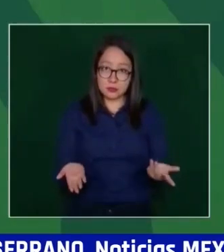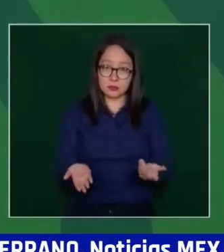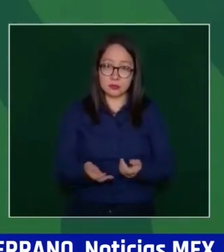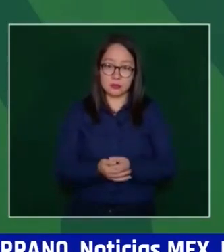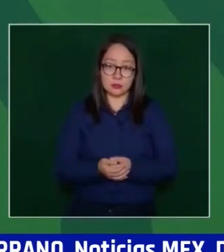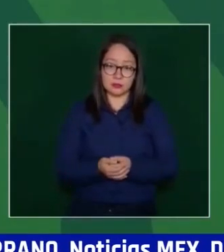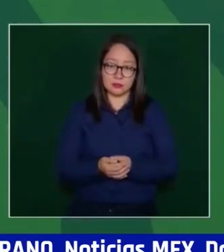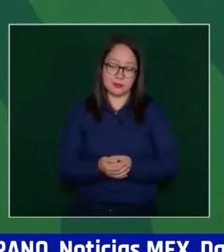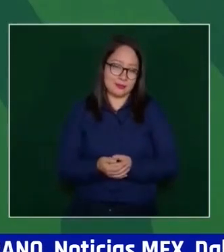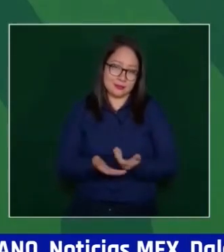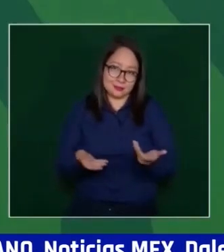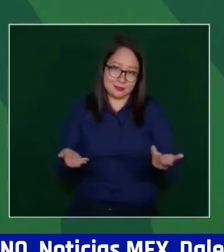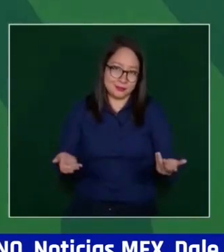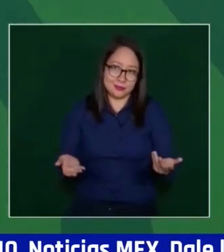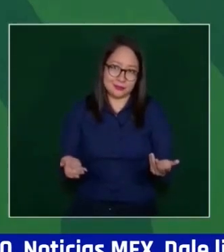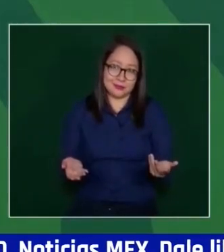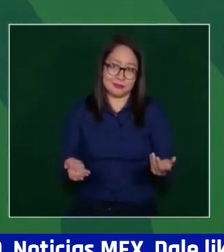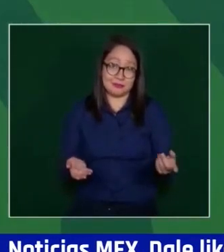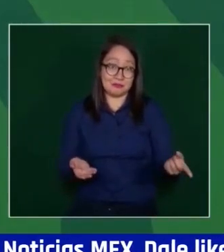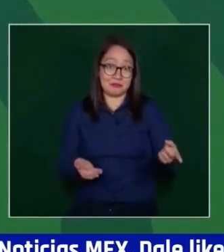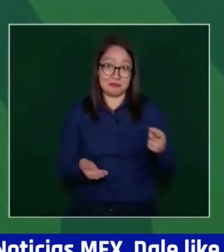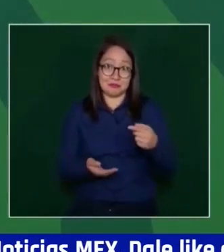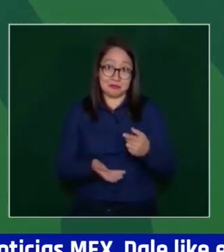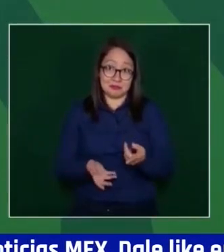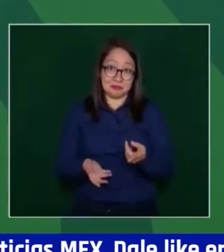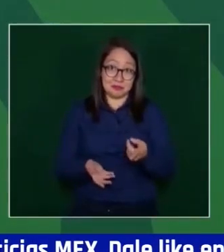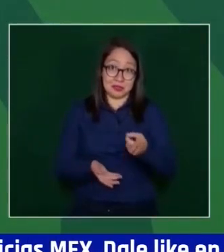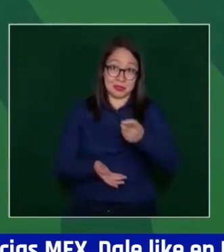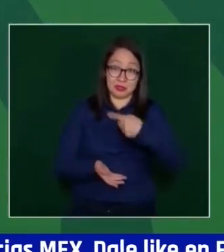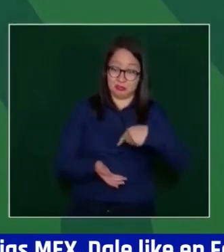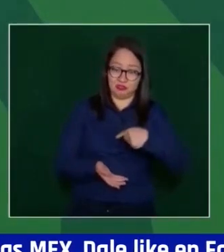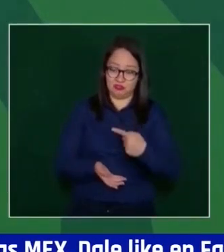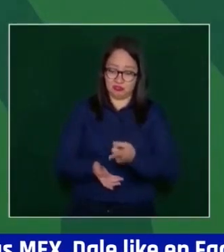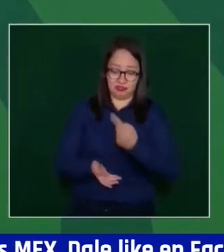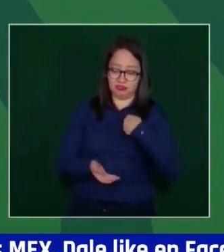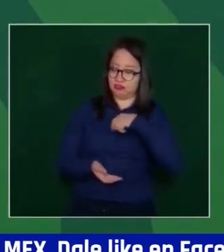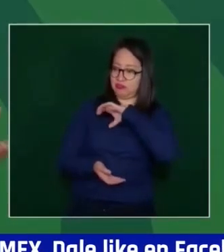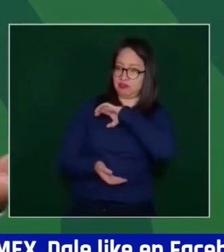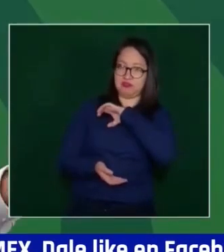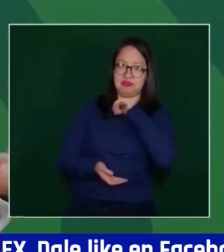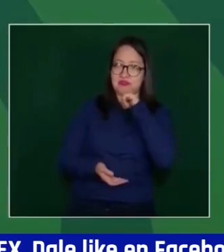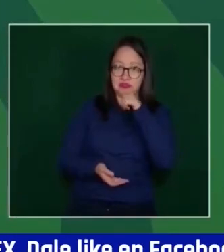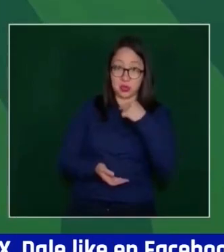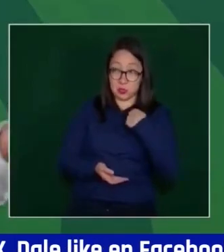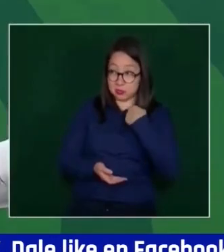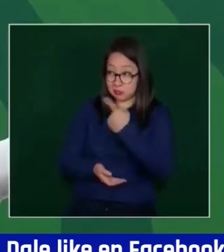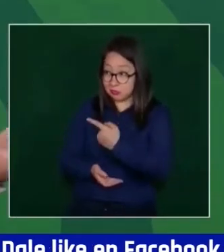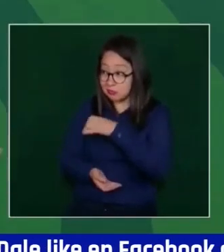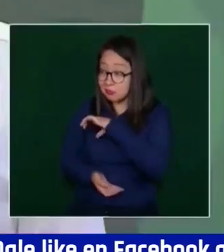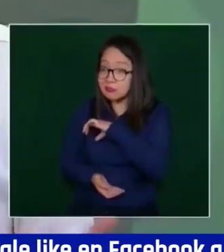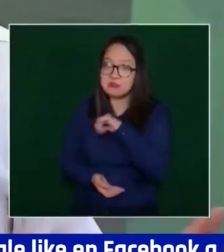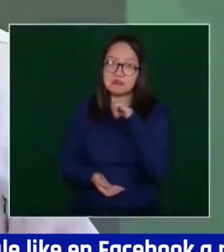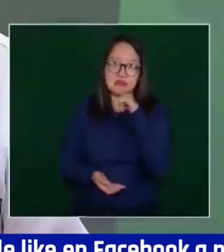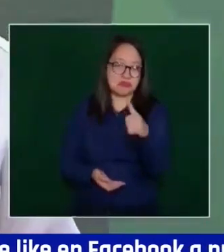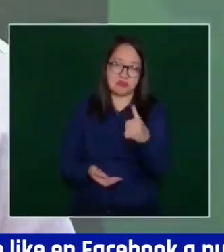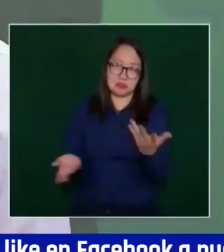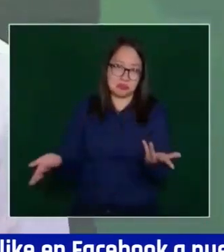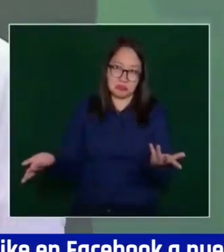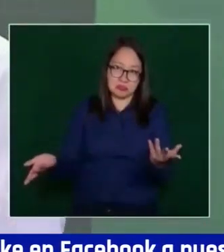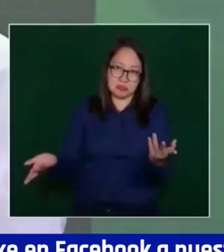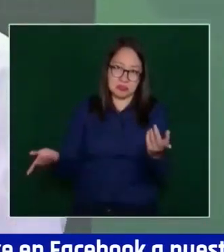no me quiere, y es correspondido. O sea, tenemos